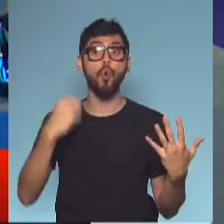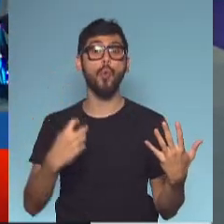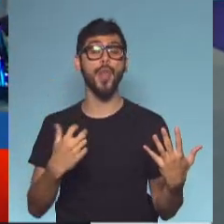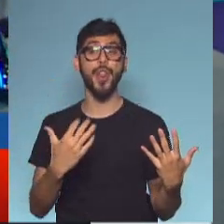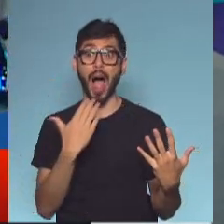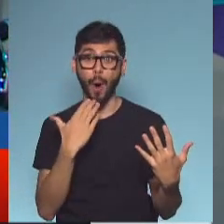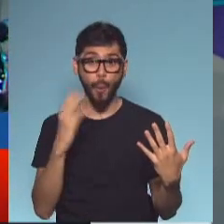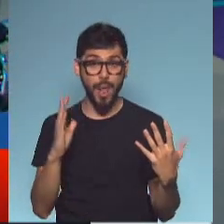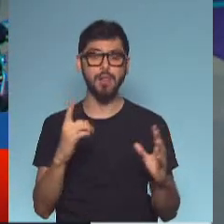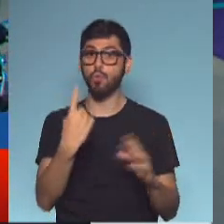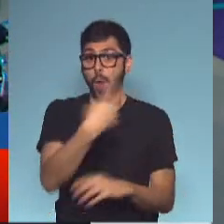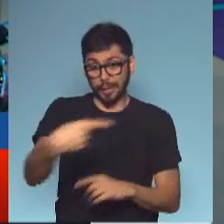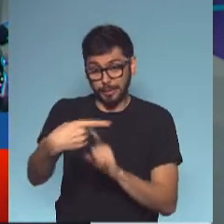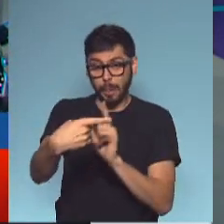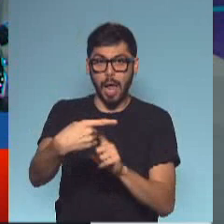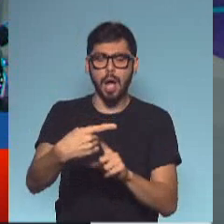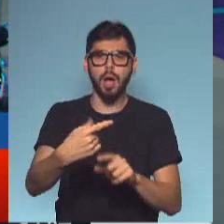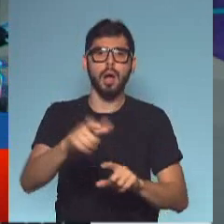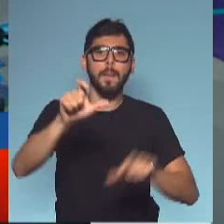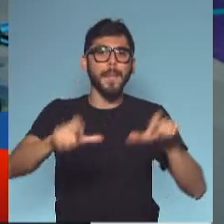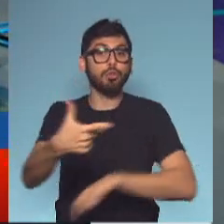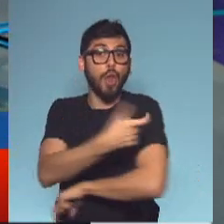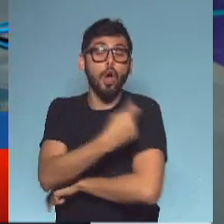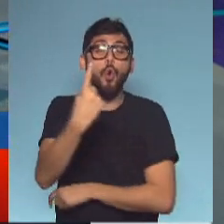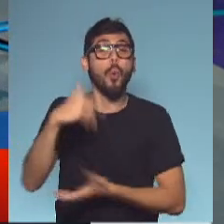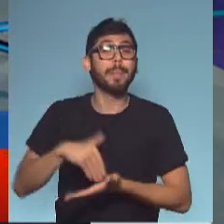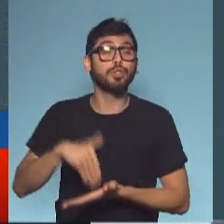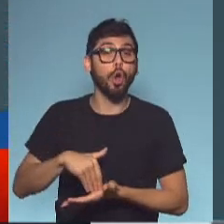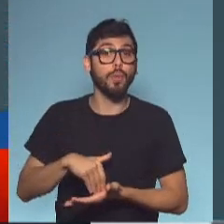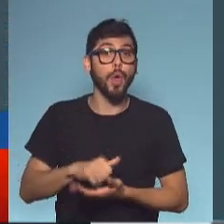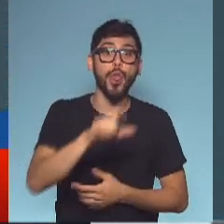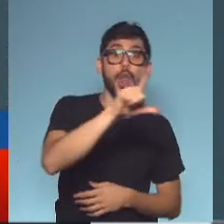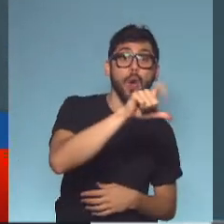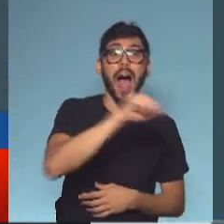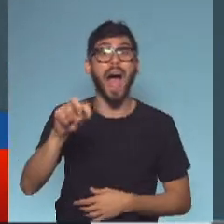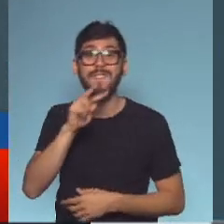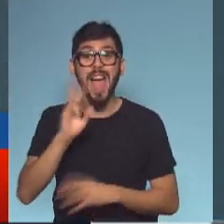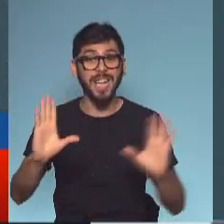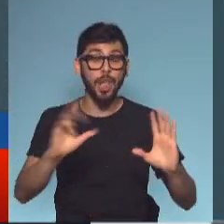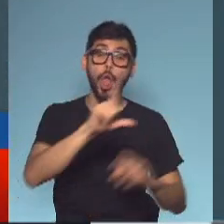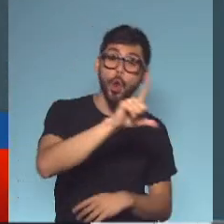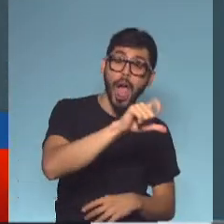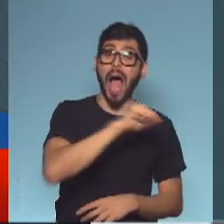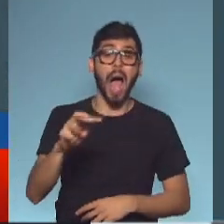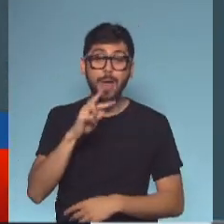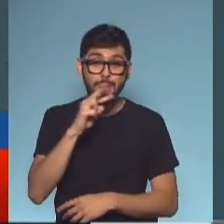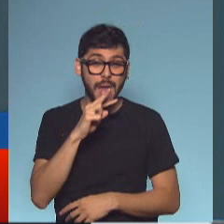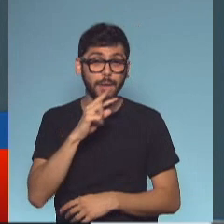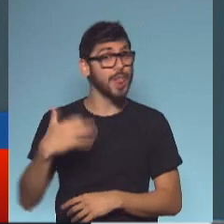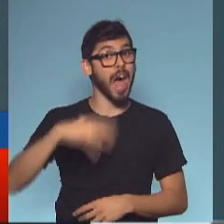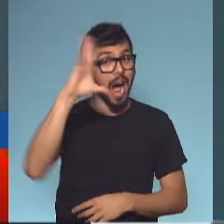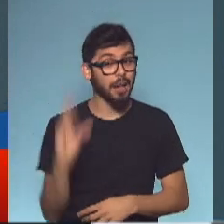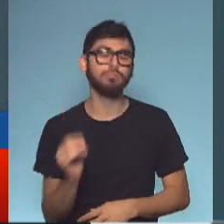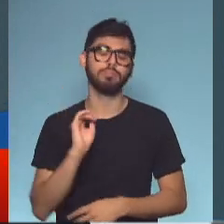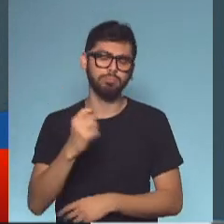aplicó le aplicó vacunas a 1 millón de personas. Mirá vos. Esto solo de lunes a viernes, ¿eh? Sí. De lunes a viernes. Del En todo lunes el país 5 estamos hablando, al viernes ¿no?